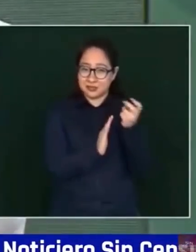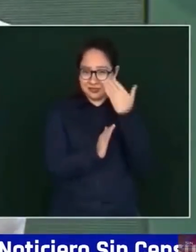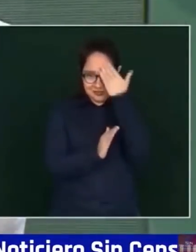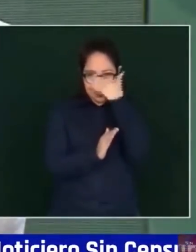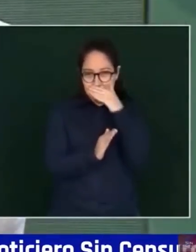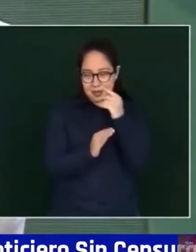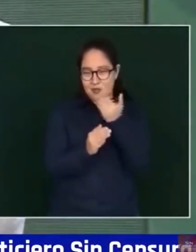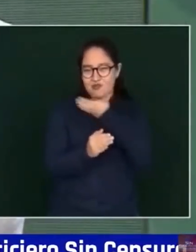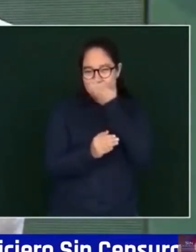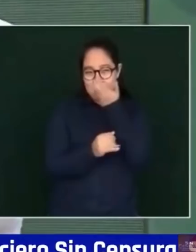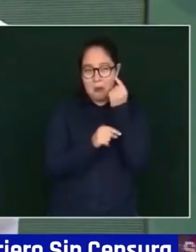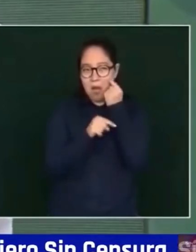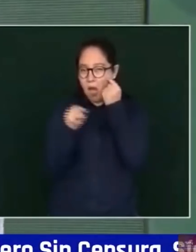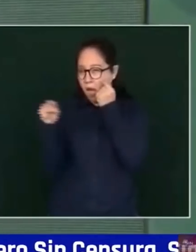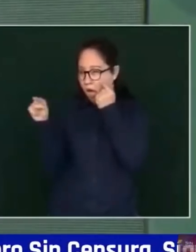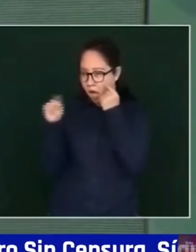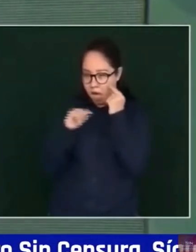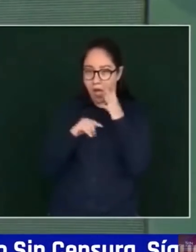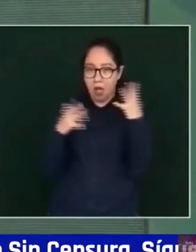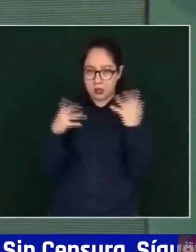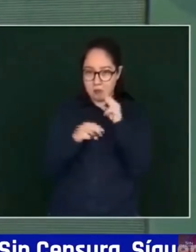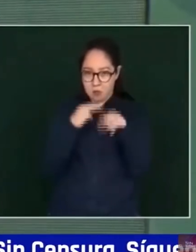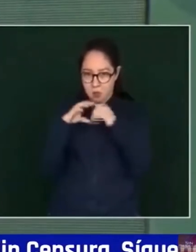mundial. Ya no es